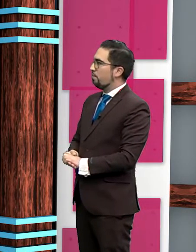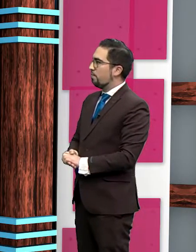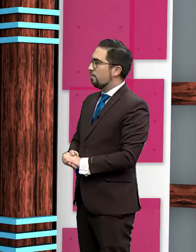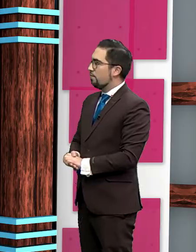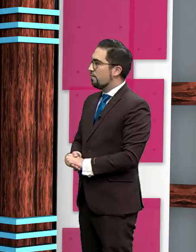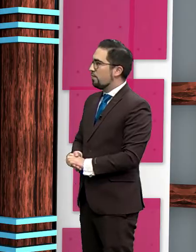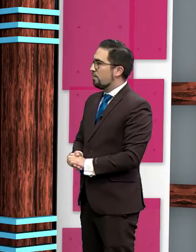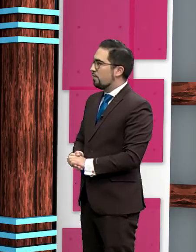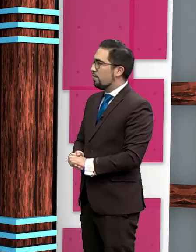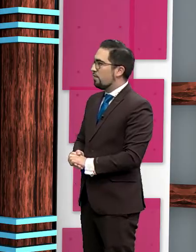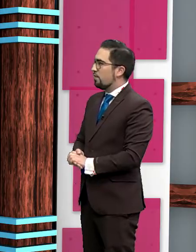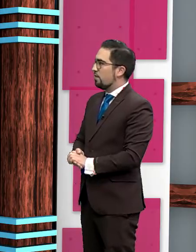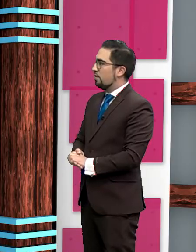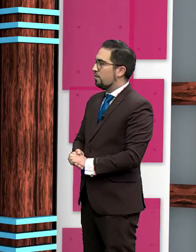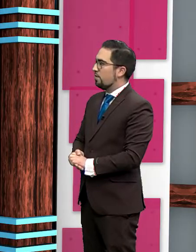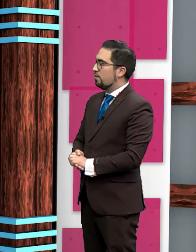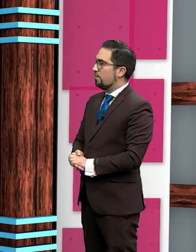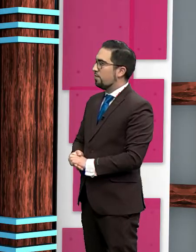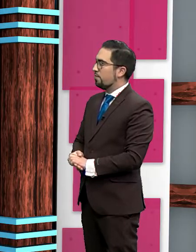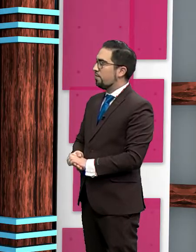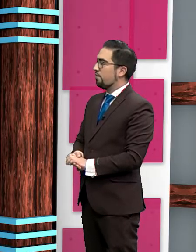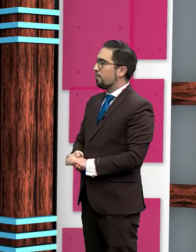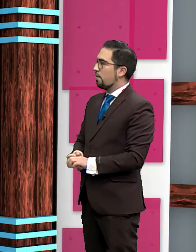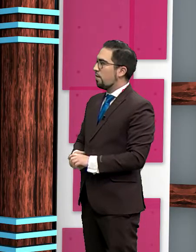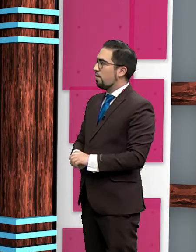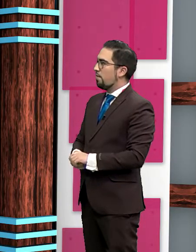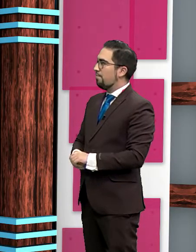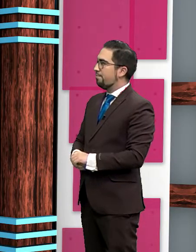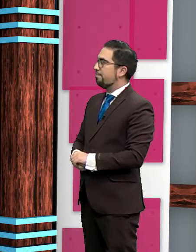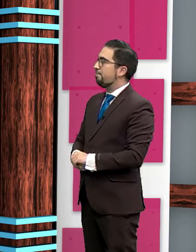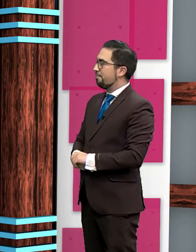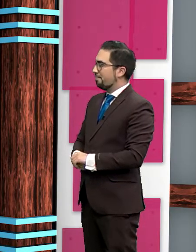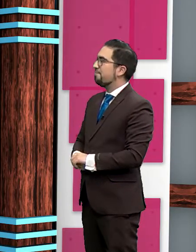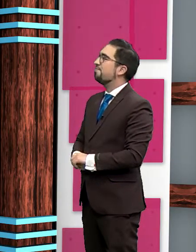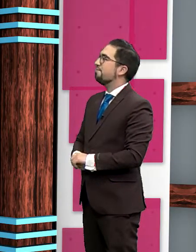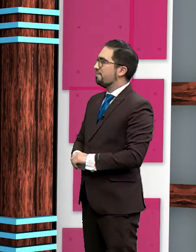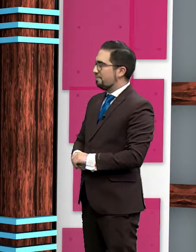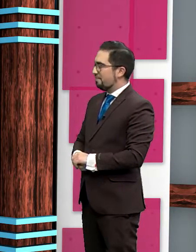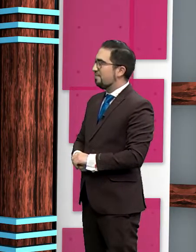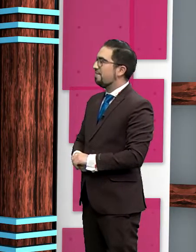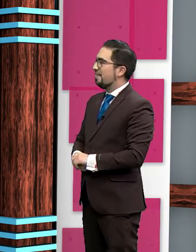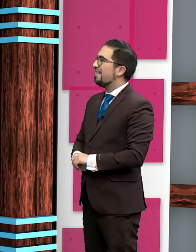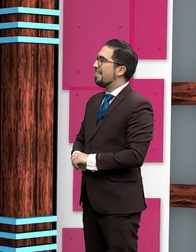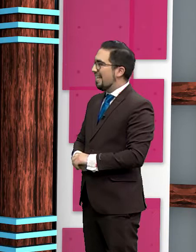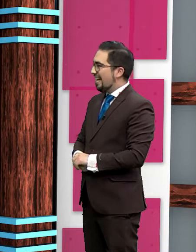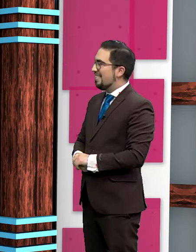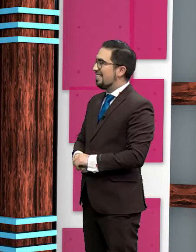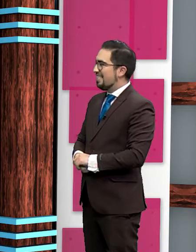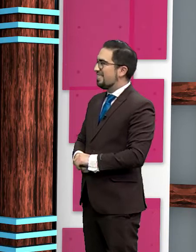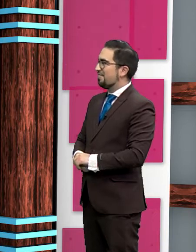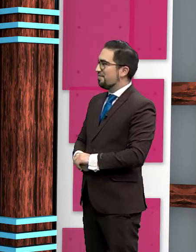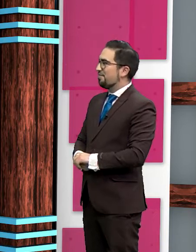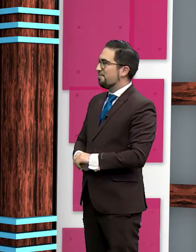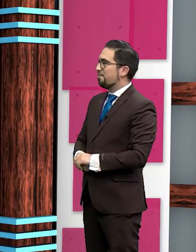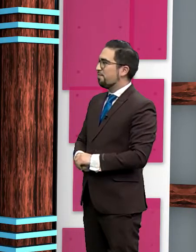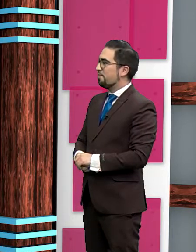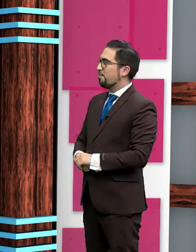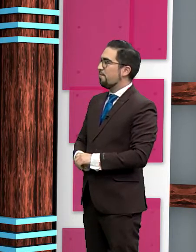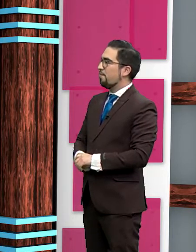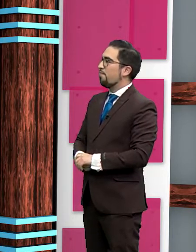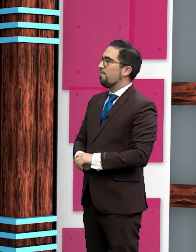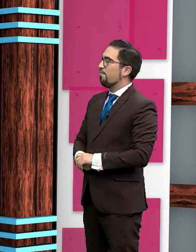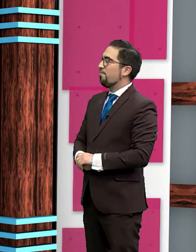Buenos días, Jorge Luis. Antes que nada, muchas felicidades por el Día del Periodista y a través de RTP Gracias. un